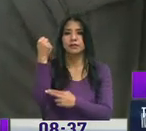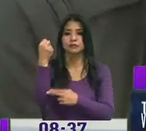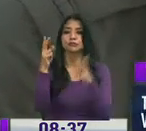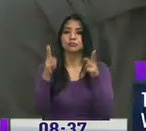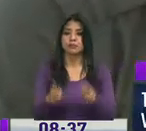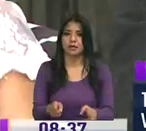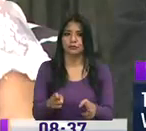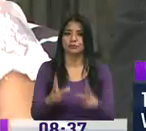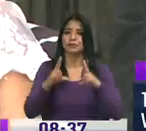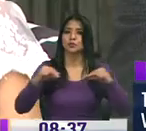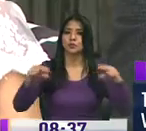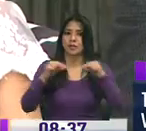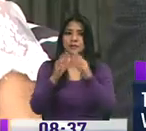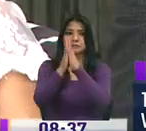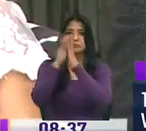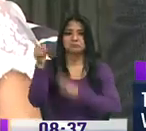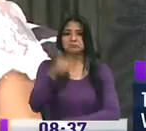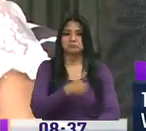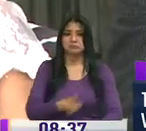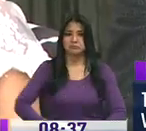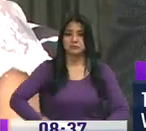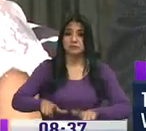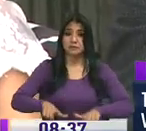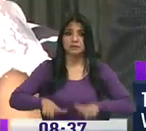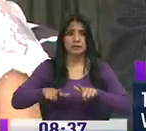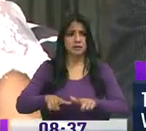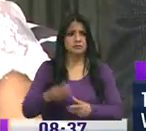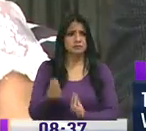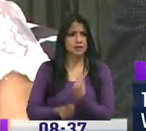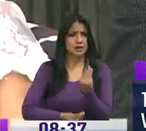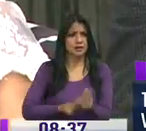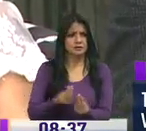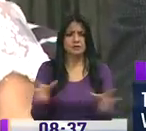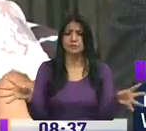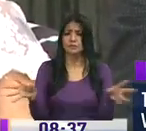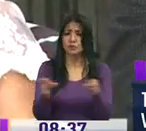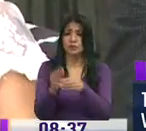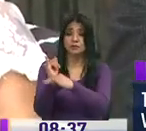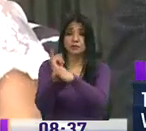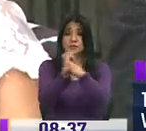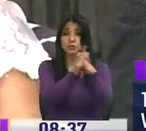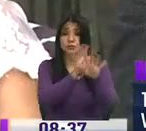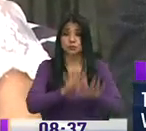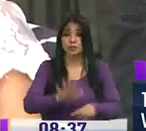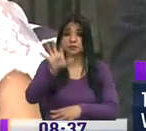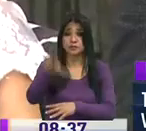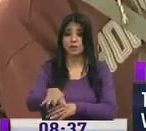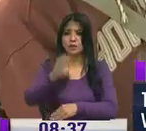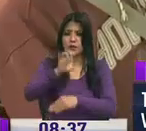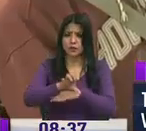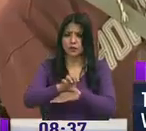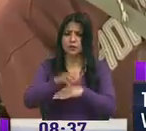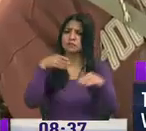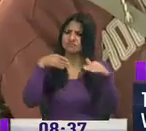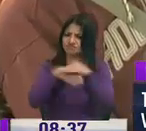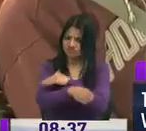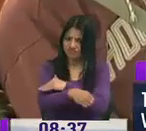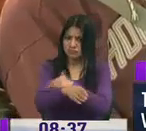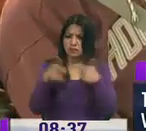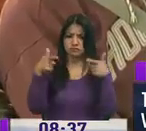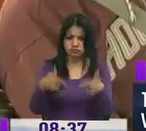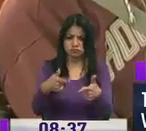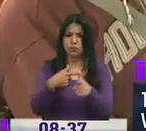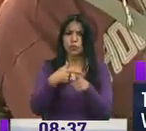su parte insta al presidente de la República, Lenín Moreno, y a todas las instituciones del Estado ecuatoriano a intervenir de manera urgente